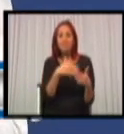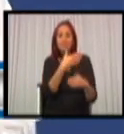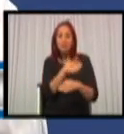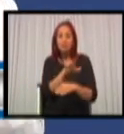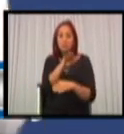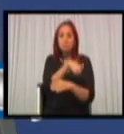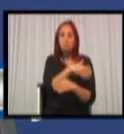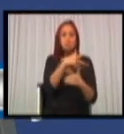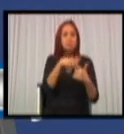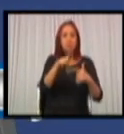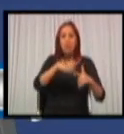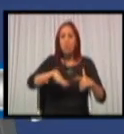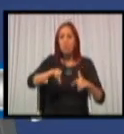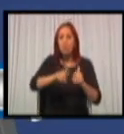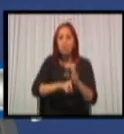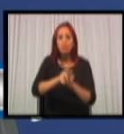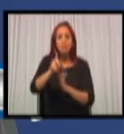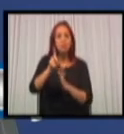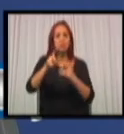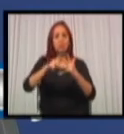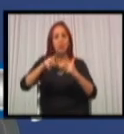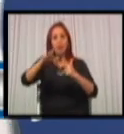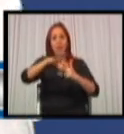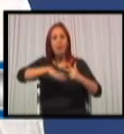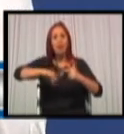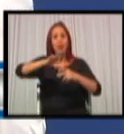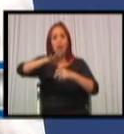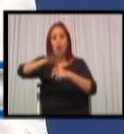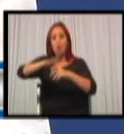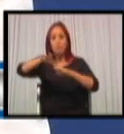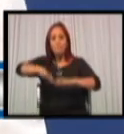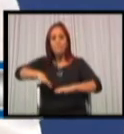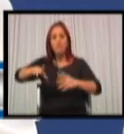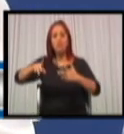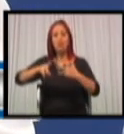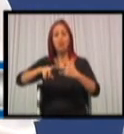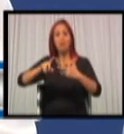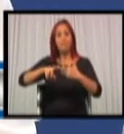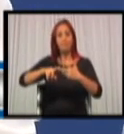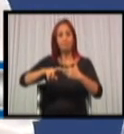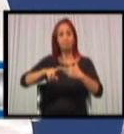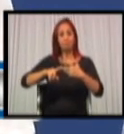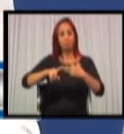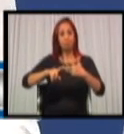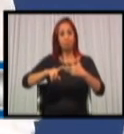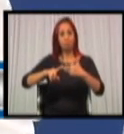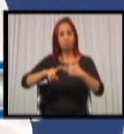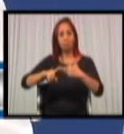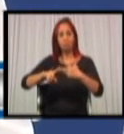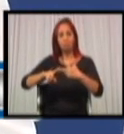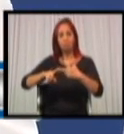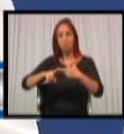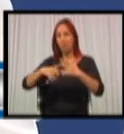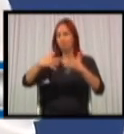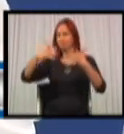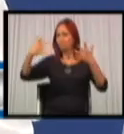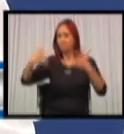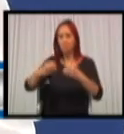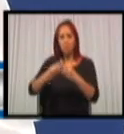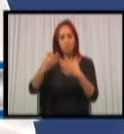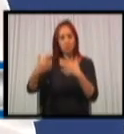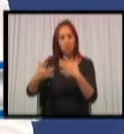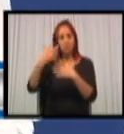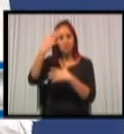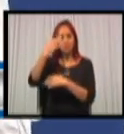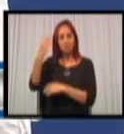en el ámbito de la música, en el ámbito de la agronomía, en el ámbito del doctorado. O sea, creemos en la